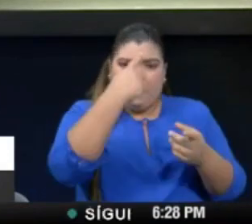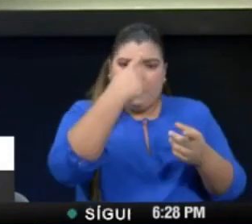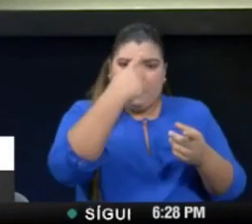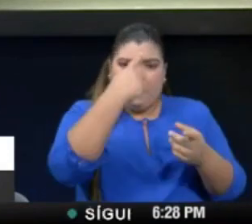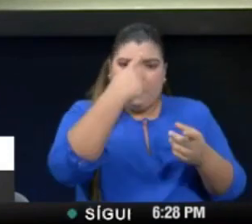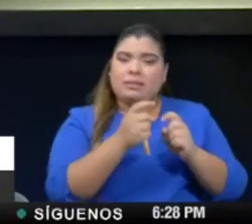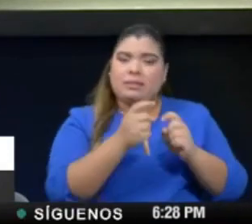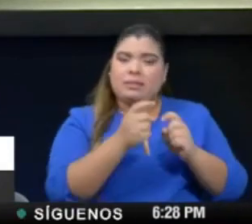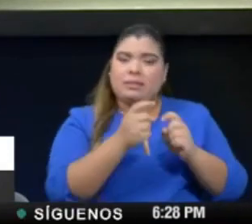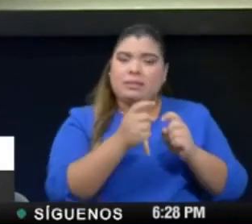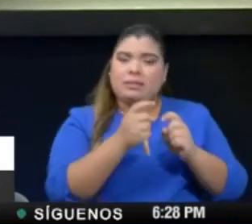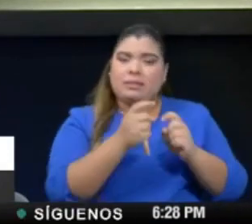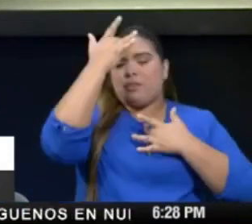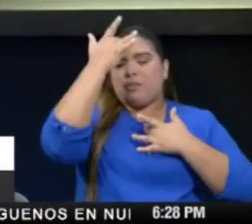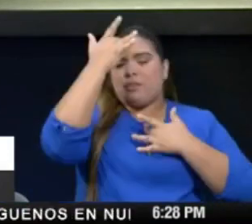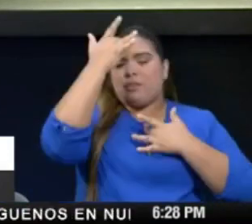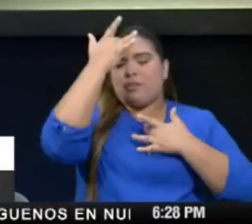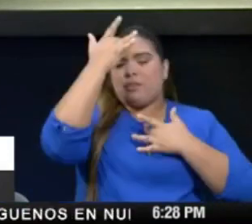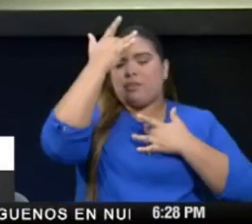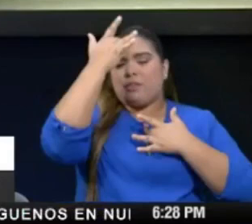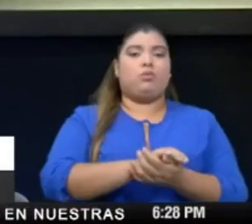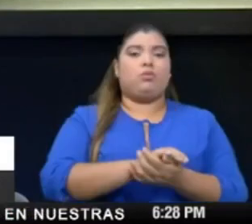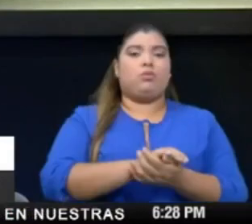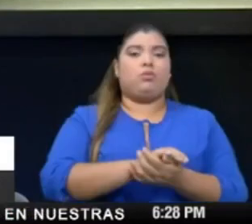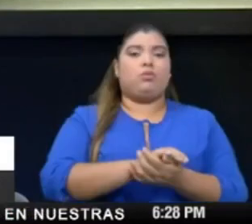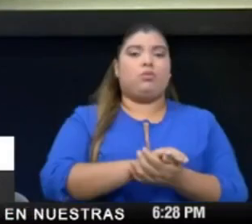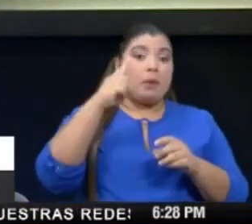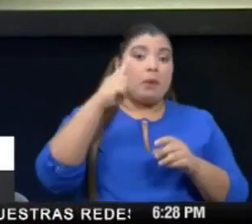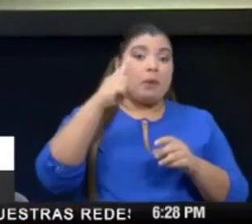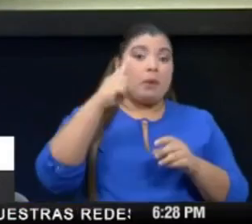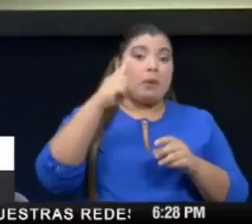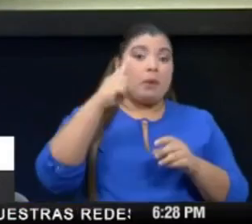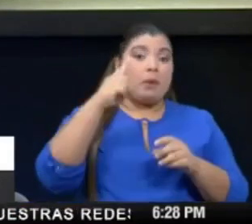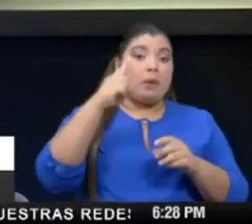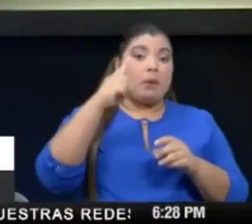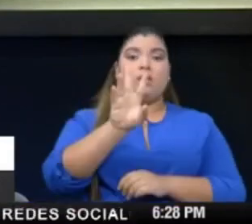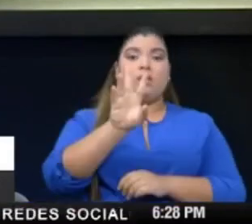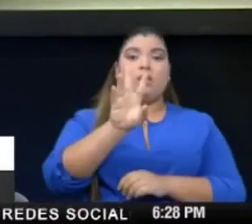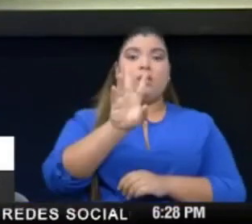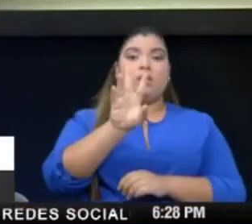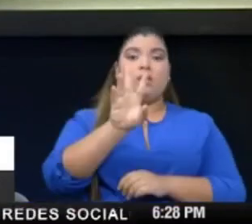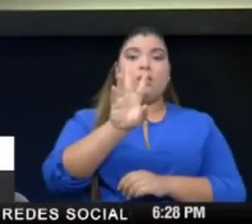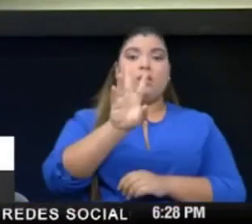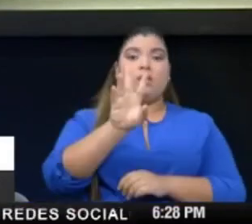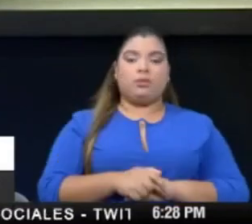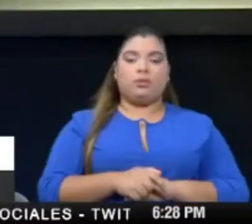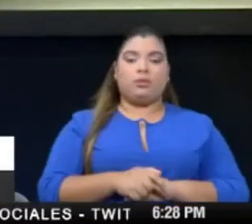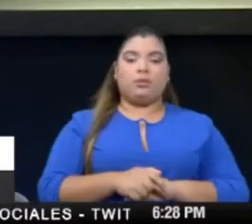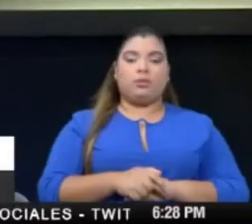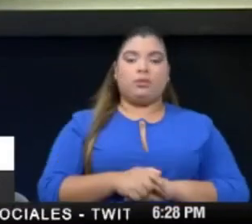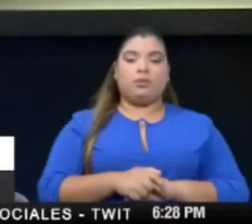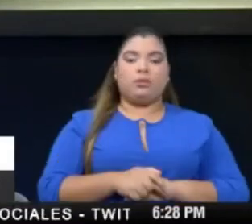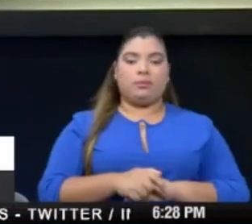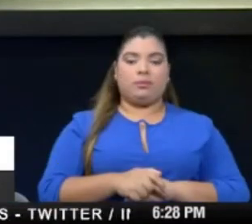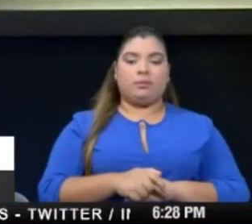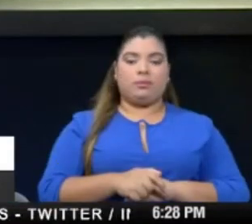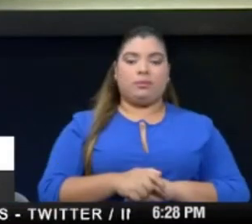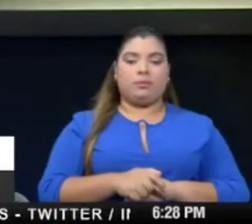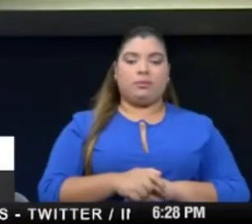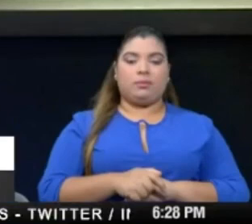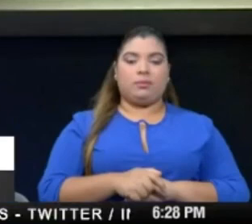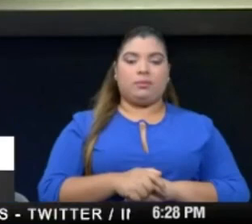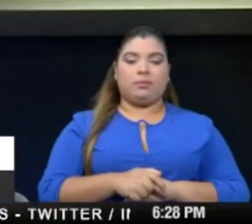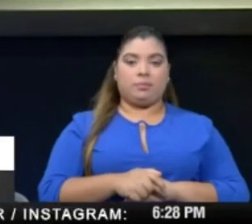Luis Francisco Sucre de dejar sin efecto la acción tomada el 26 de mayo que impedía el uso de